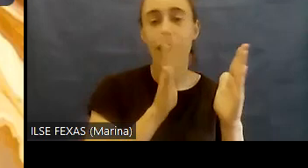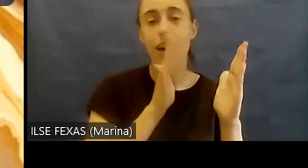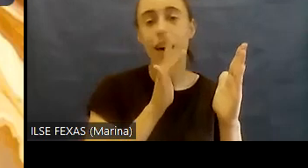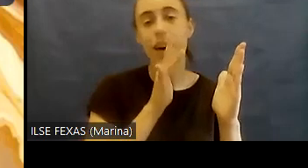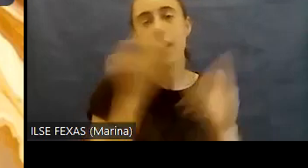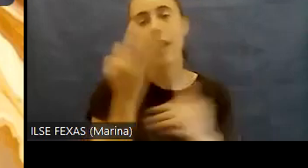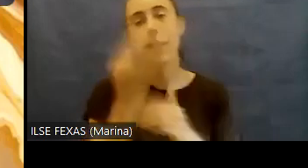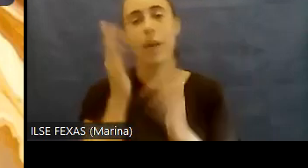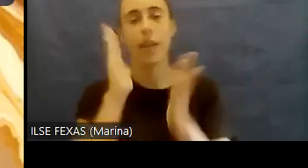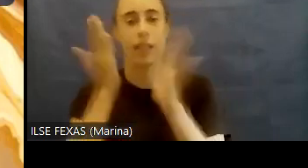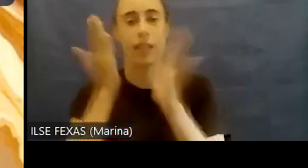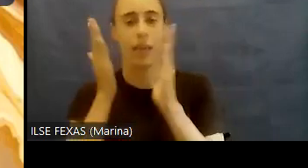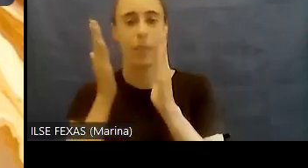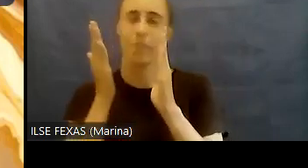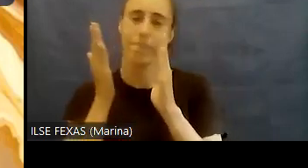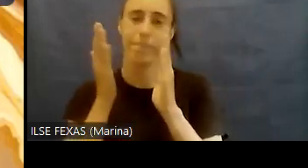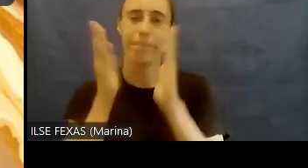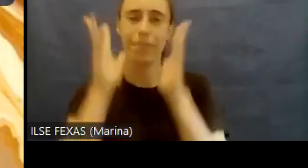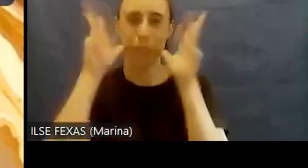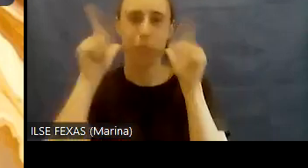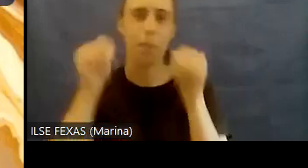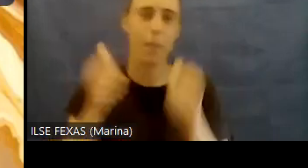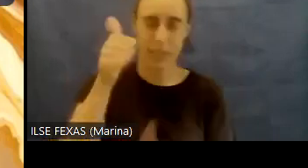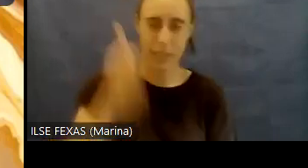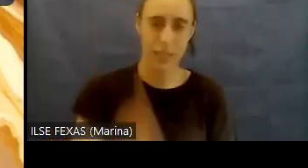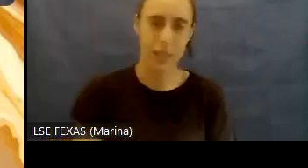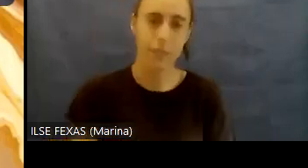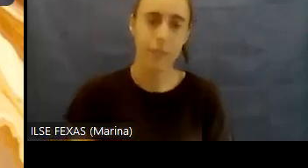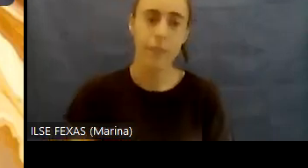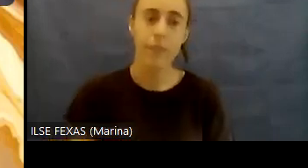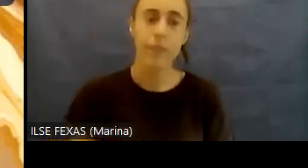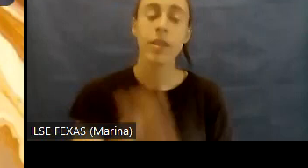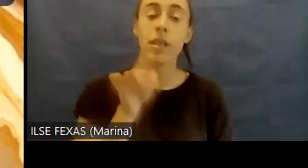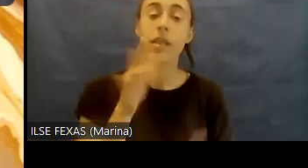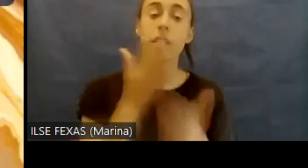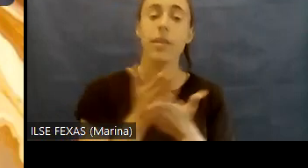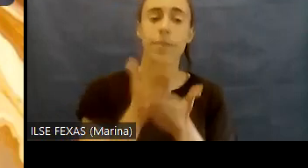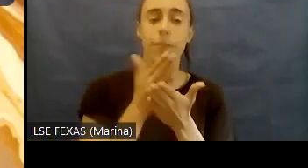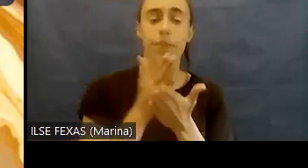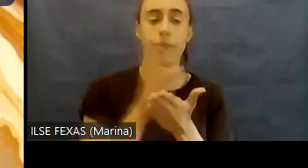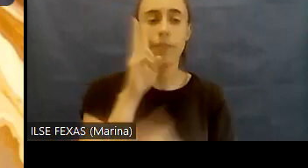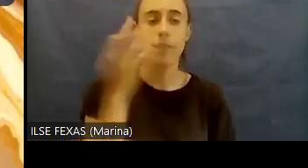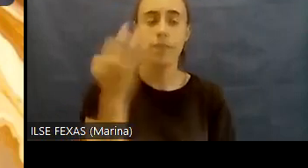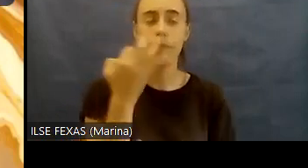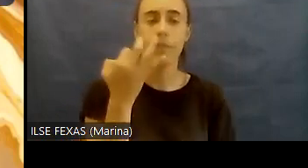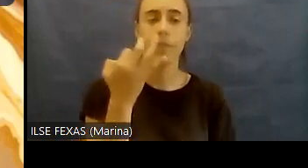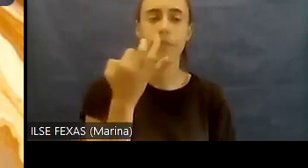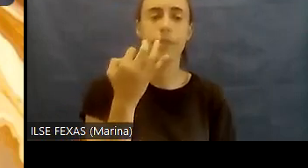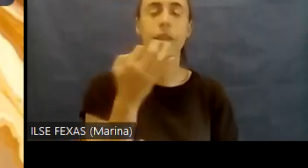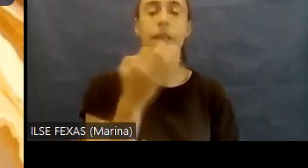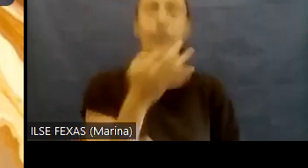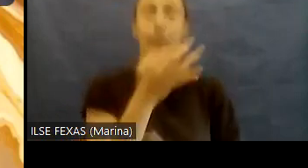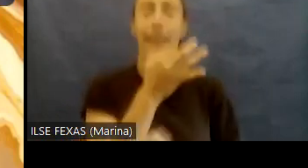pautas bastante más agresivas. Bueno, pues este estudio que os indico aquí, lo que se vio es que la eficacia